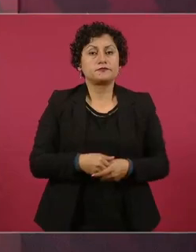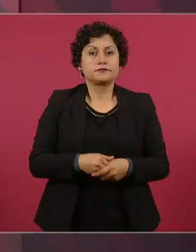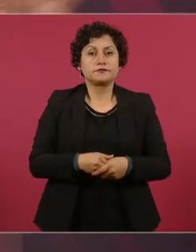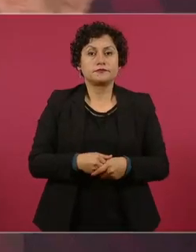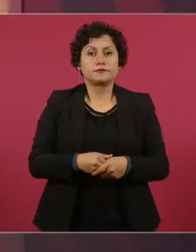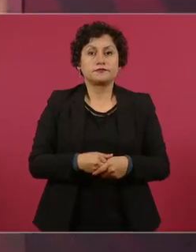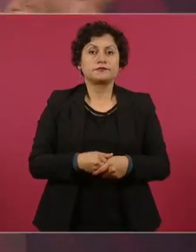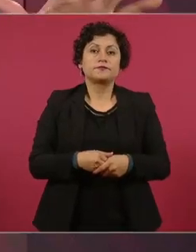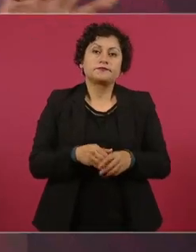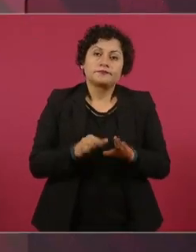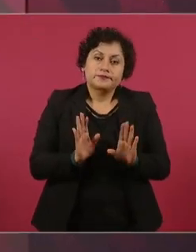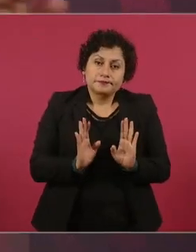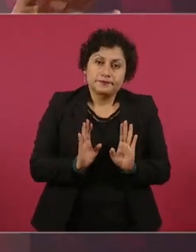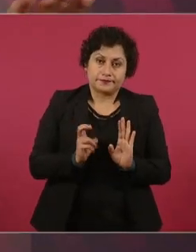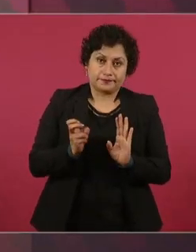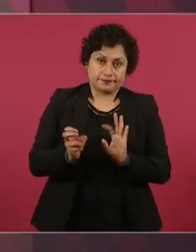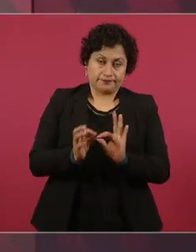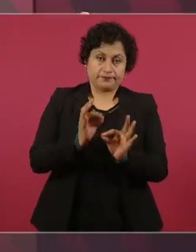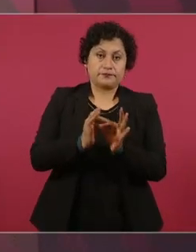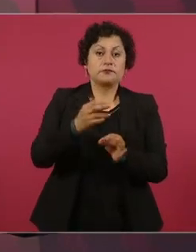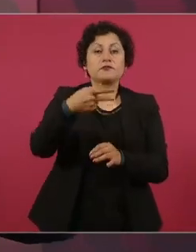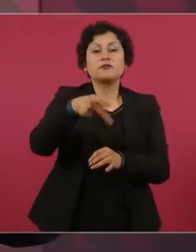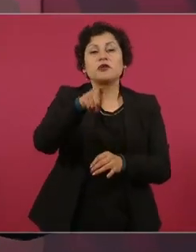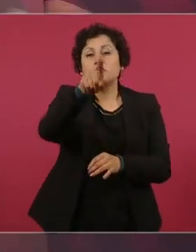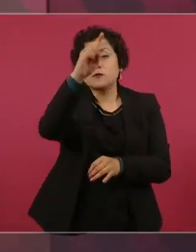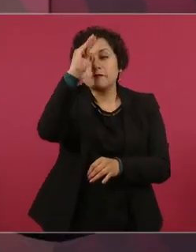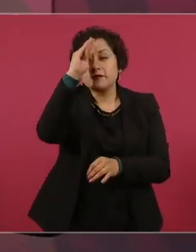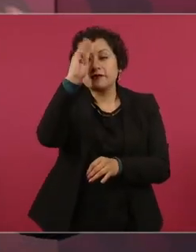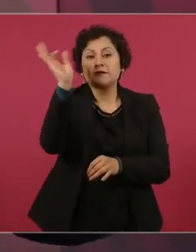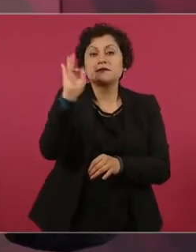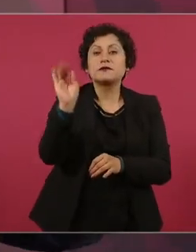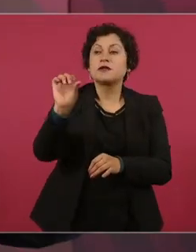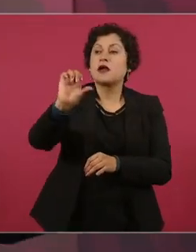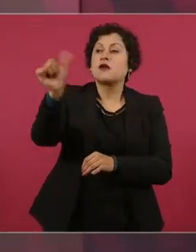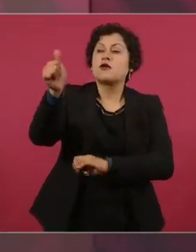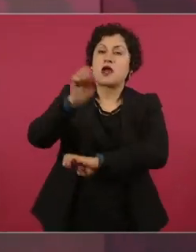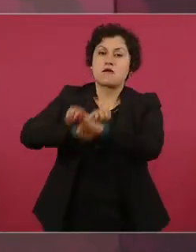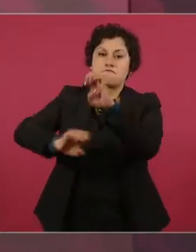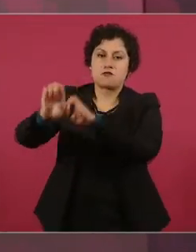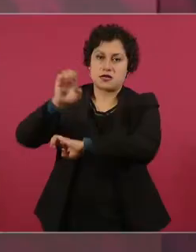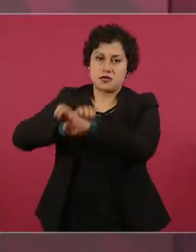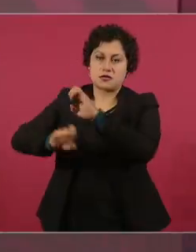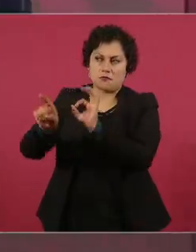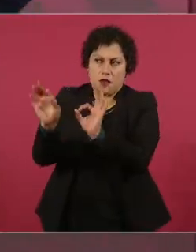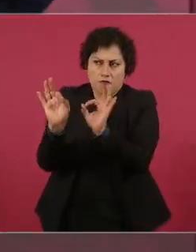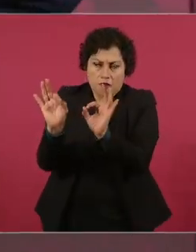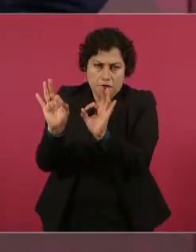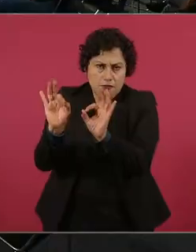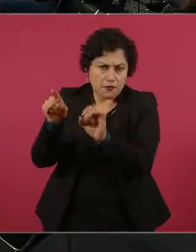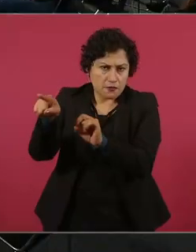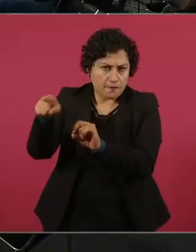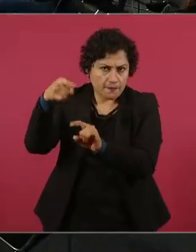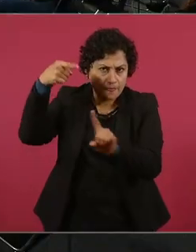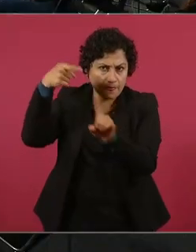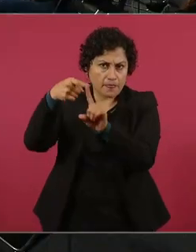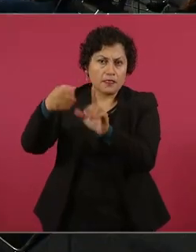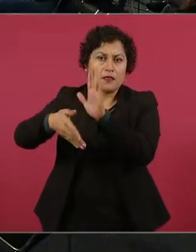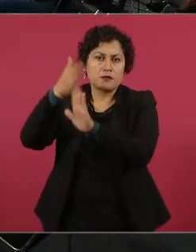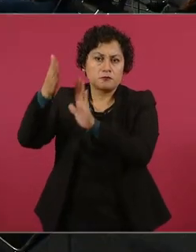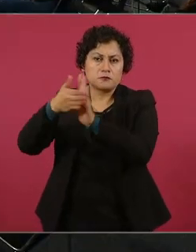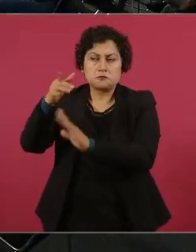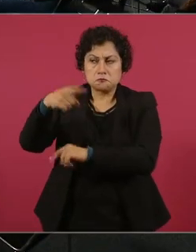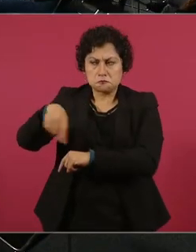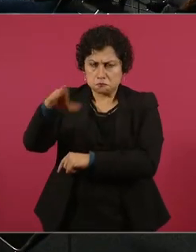si se trata de una empresa o de varias empresas serias, responsables de la construcción es el